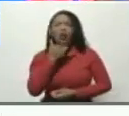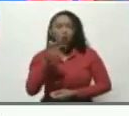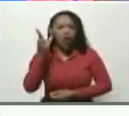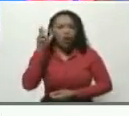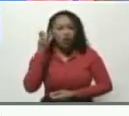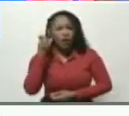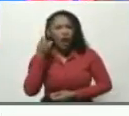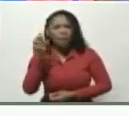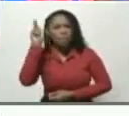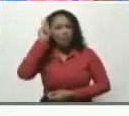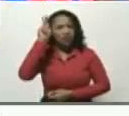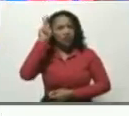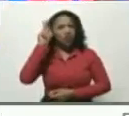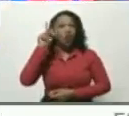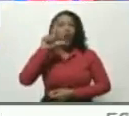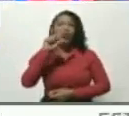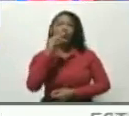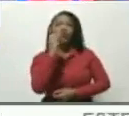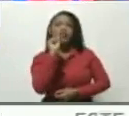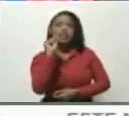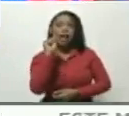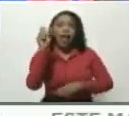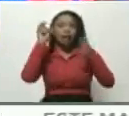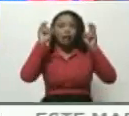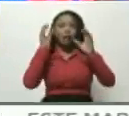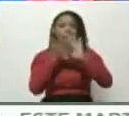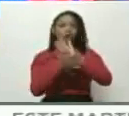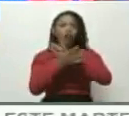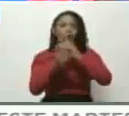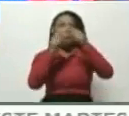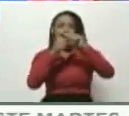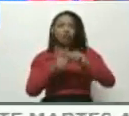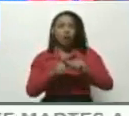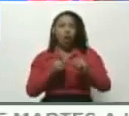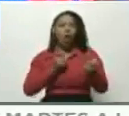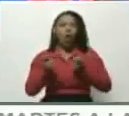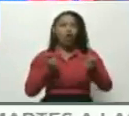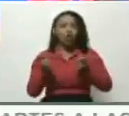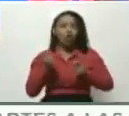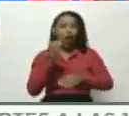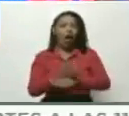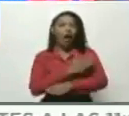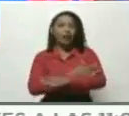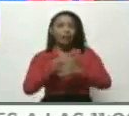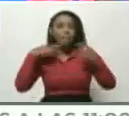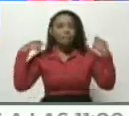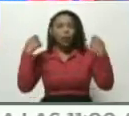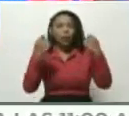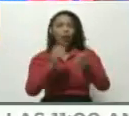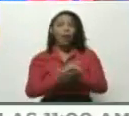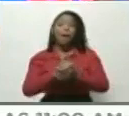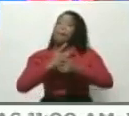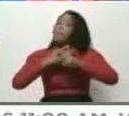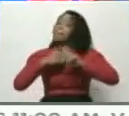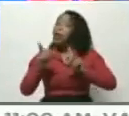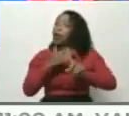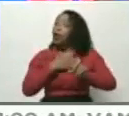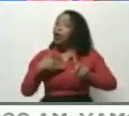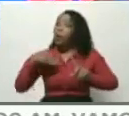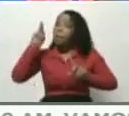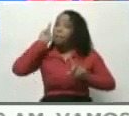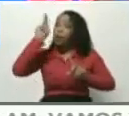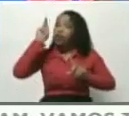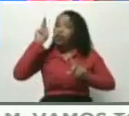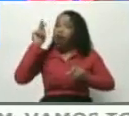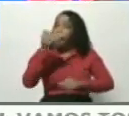Luis Brito sobre el tema del presupuesto, sobre el control previo, sobre el control popular. Pero, querido profesor,